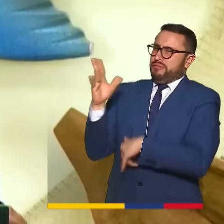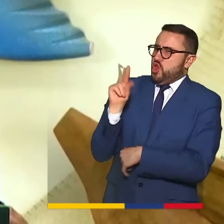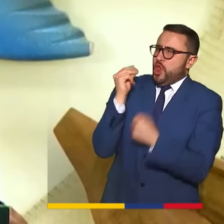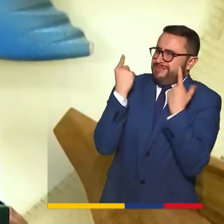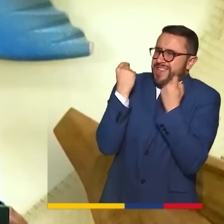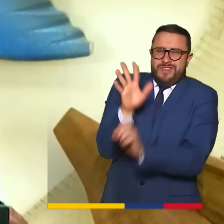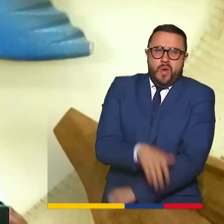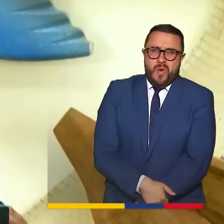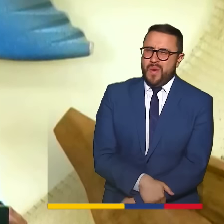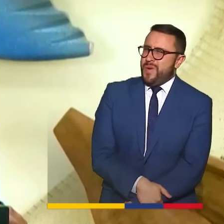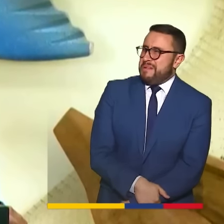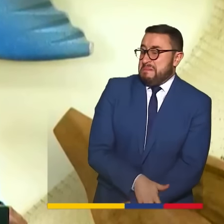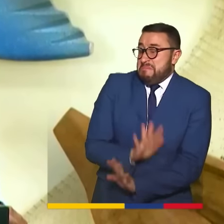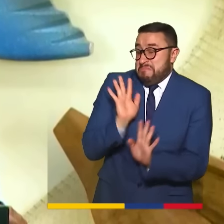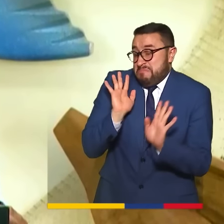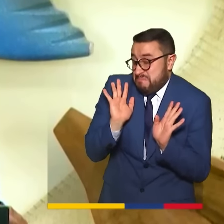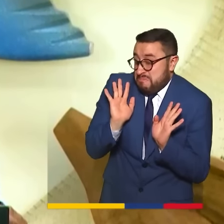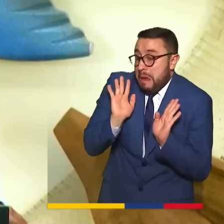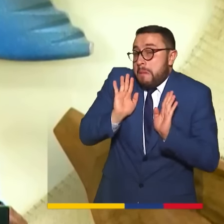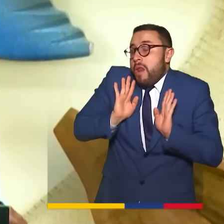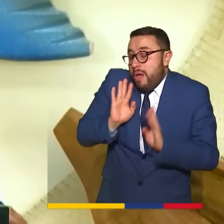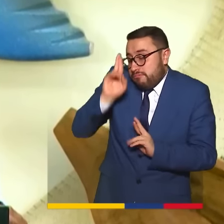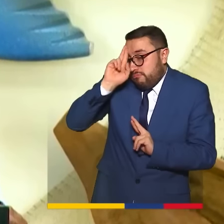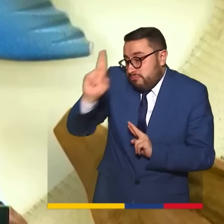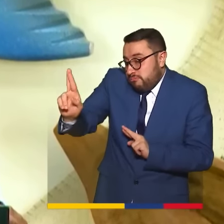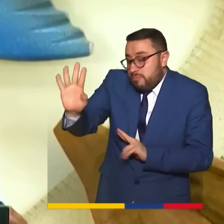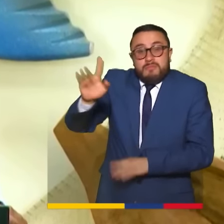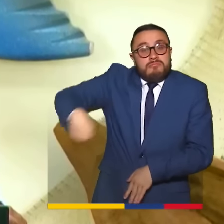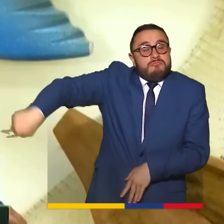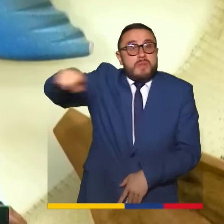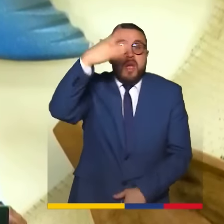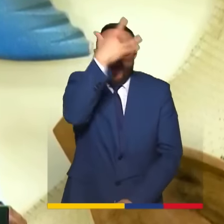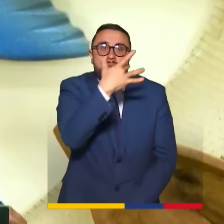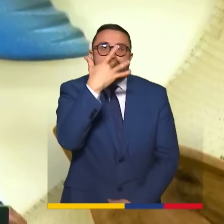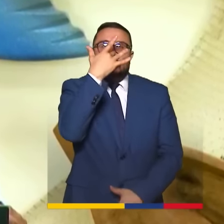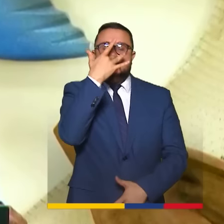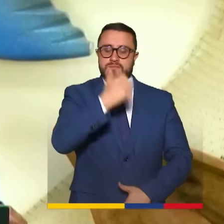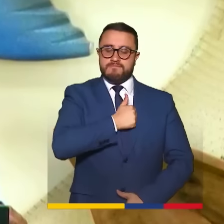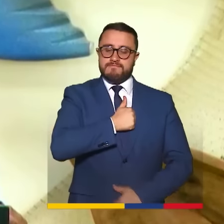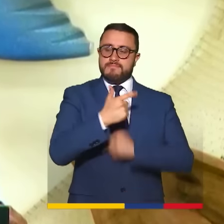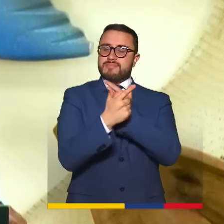pero son negros que se liberan y que hoy,